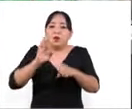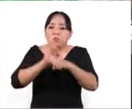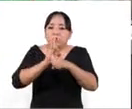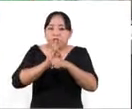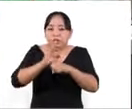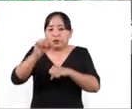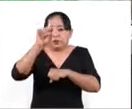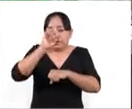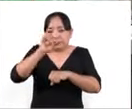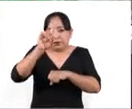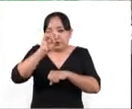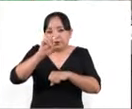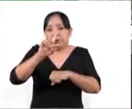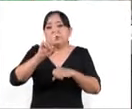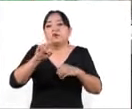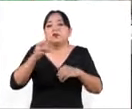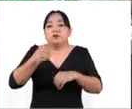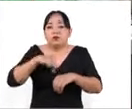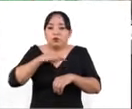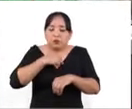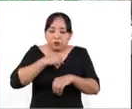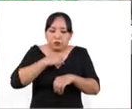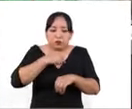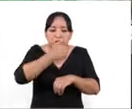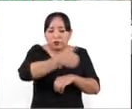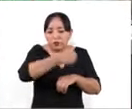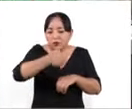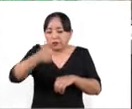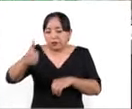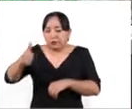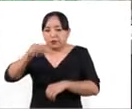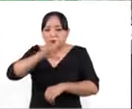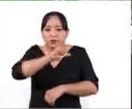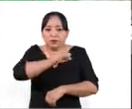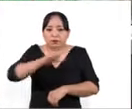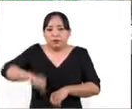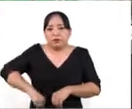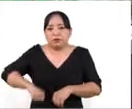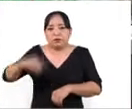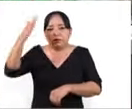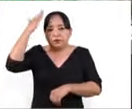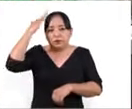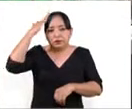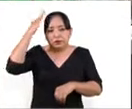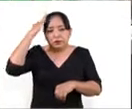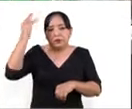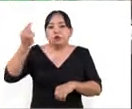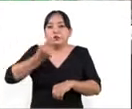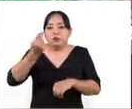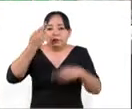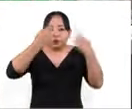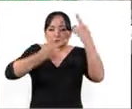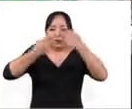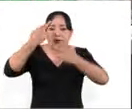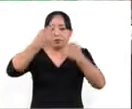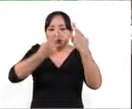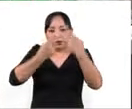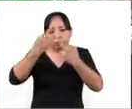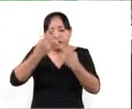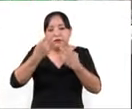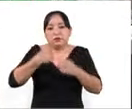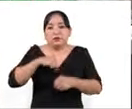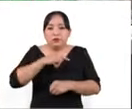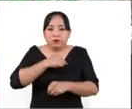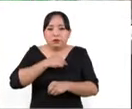alcaldes o alcaldesas, sus áreas establecidas, y también hay un representante de la jefa de gobierno y un representante de la Secretaría de